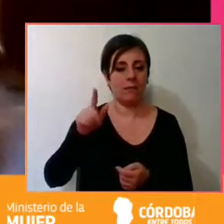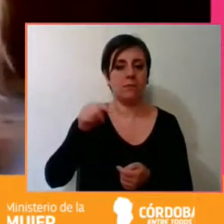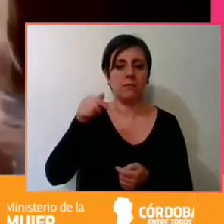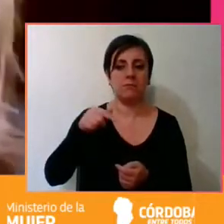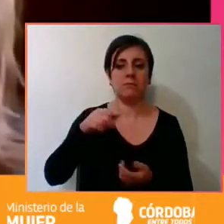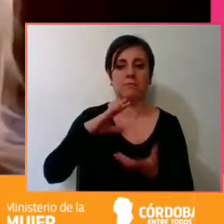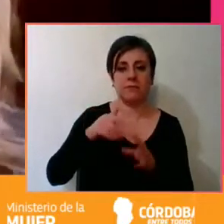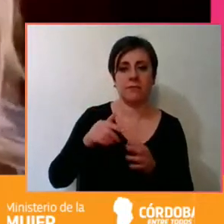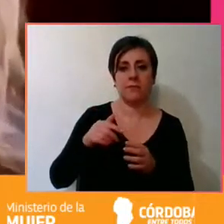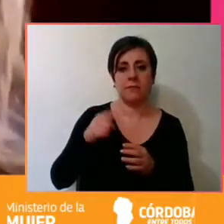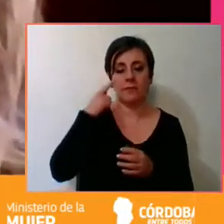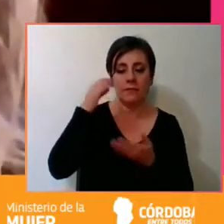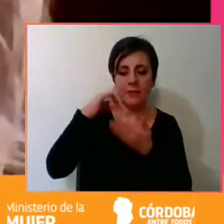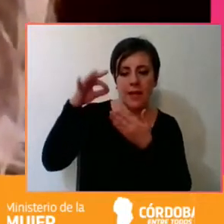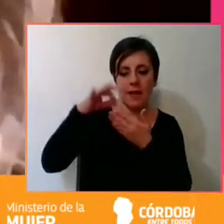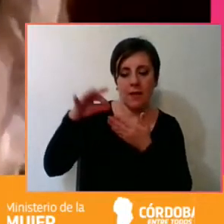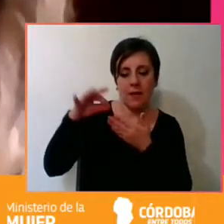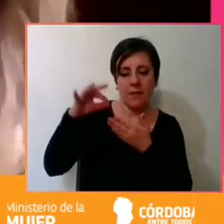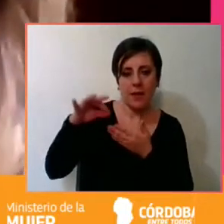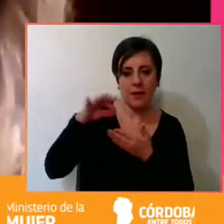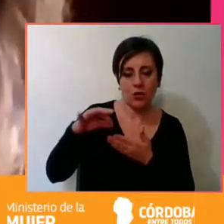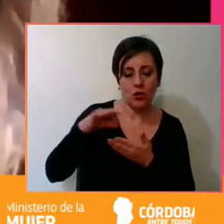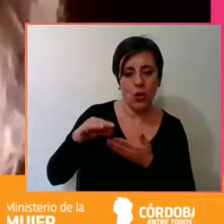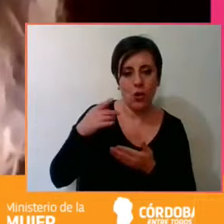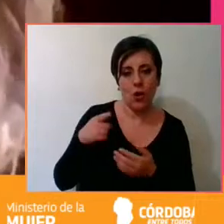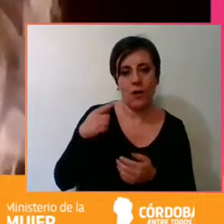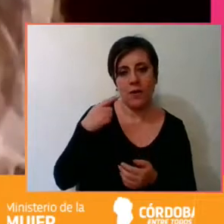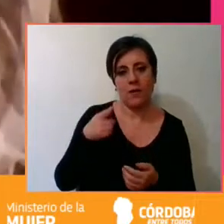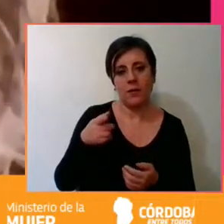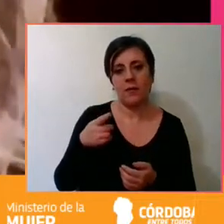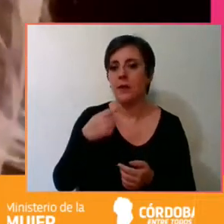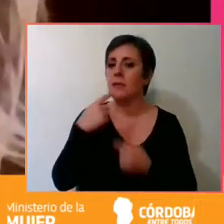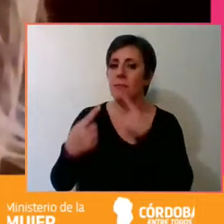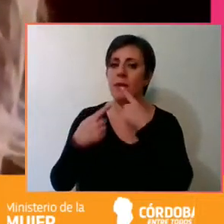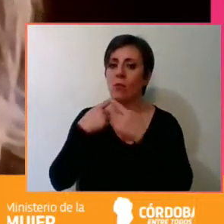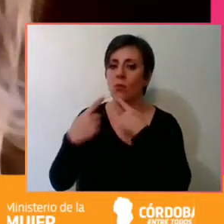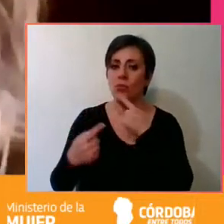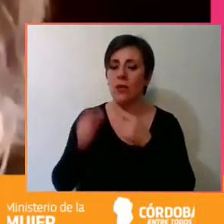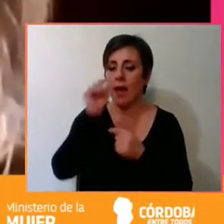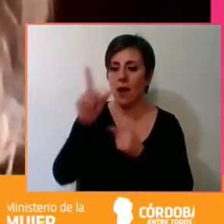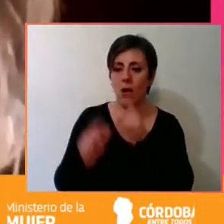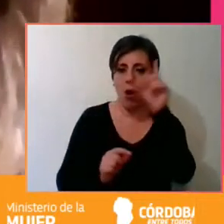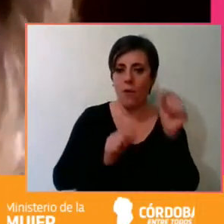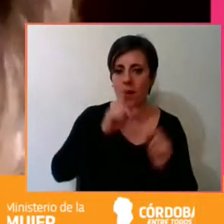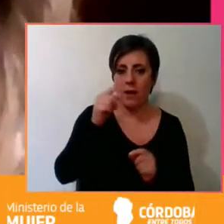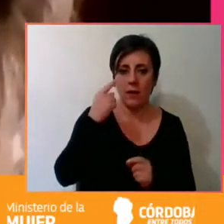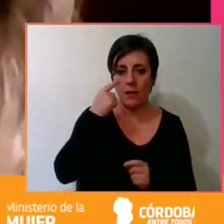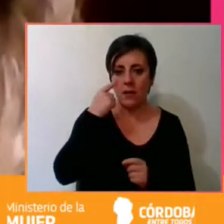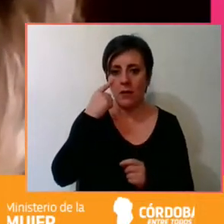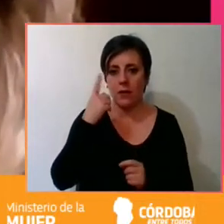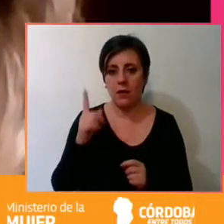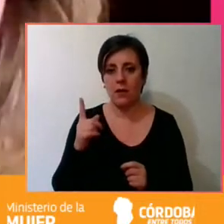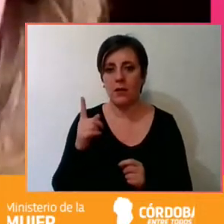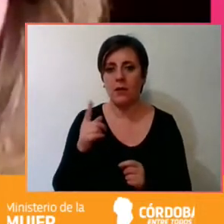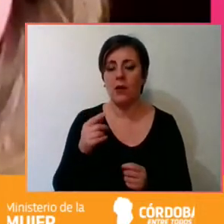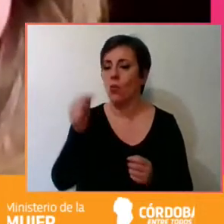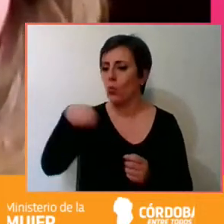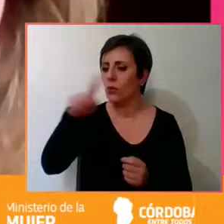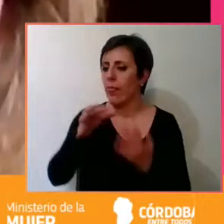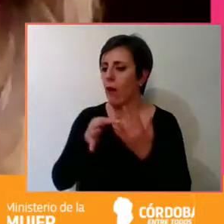que se llama MESECBI, que es donde se le pregunta a los estados, ojo, tienen una serie compromisos,